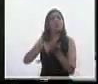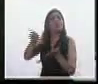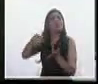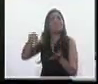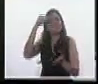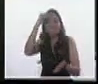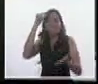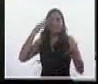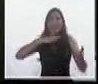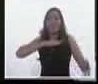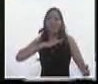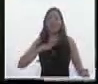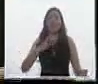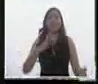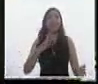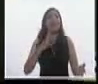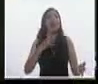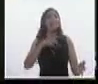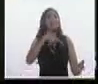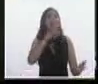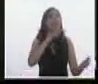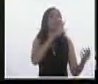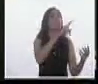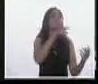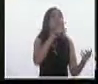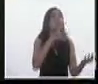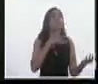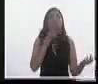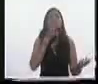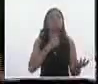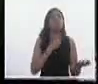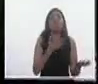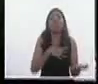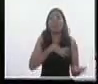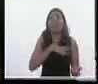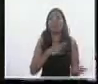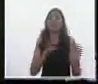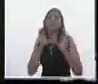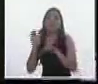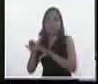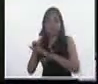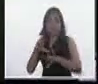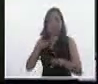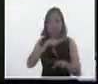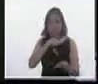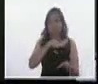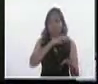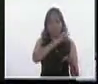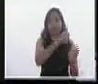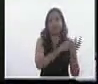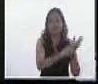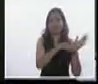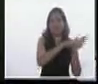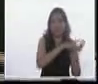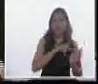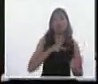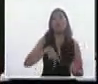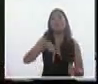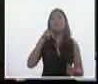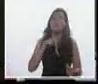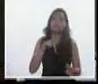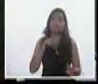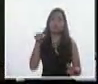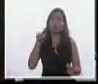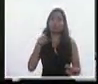profesional o laboral pues recurren a a a lo que haya hay empresas donde se dan las plazas pero imagínate Por ejemplo si eres un